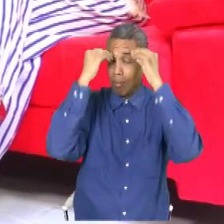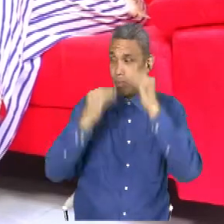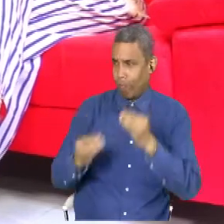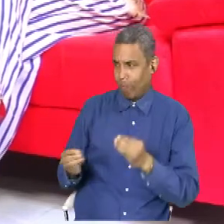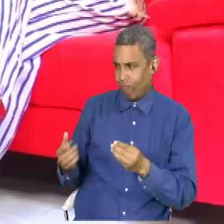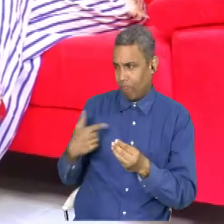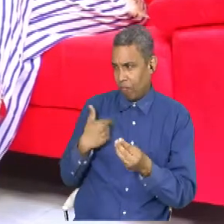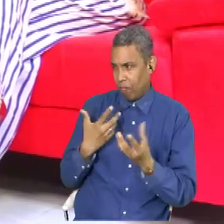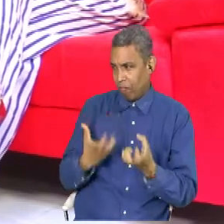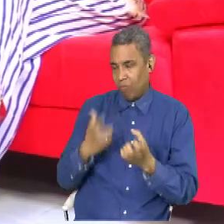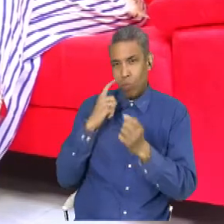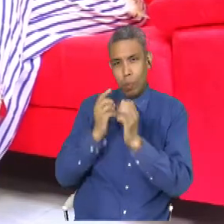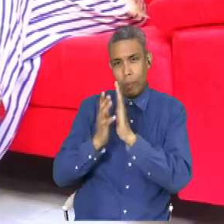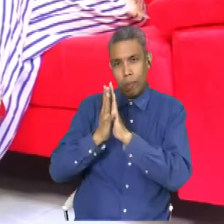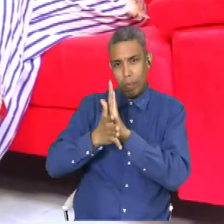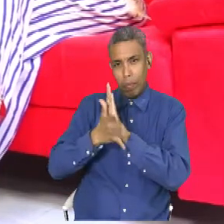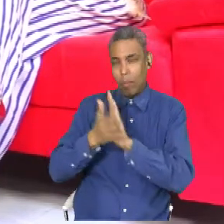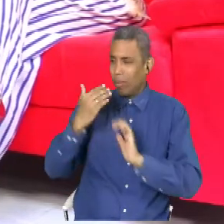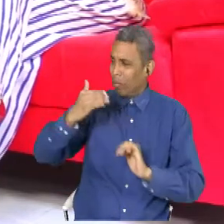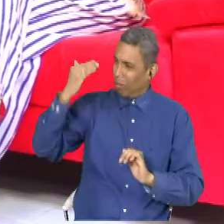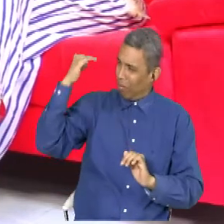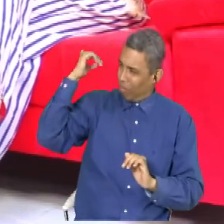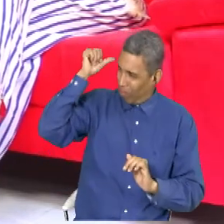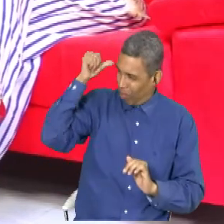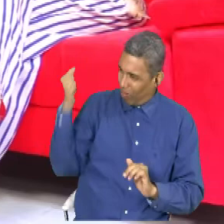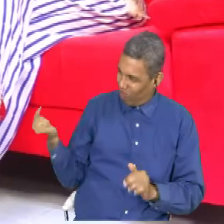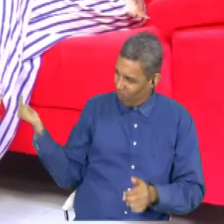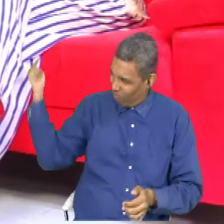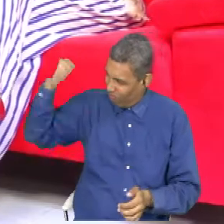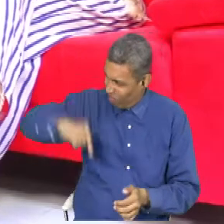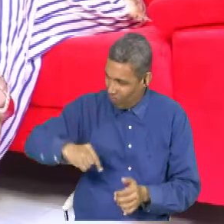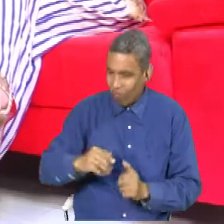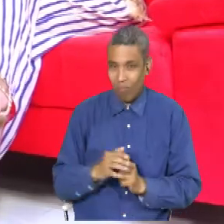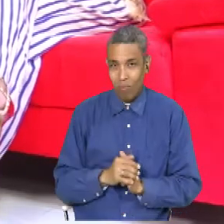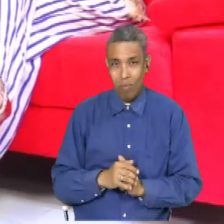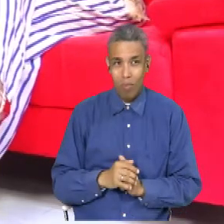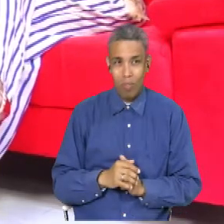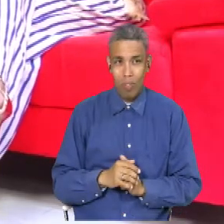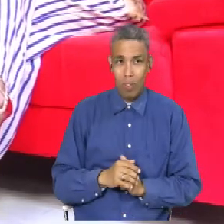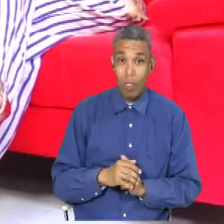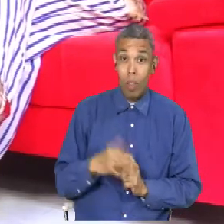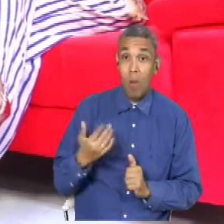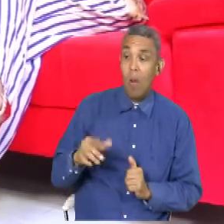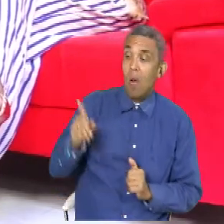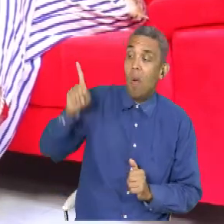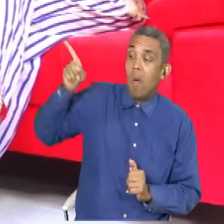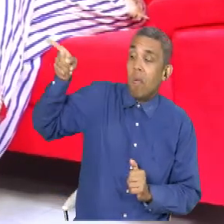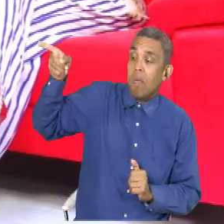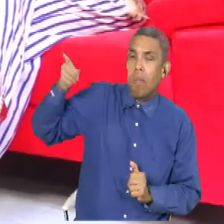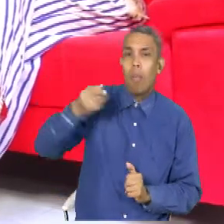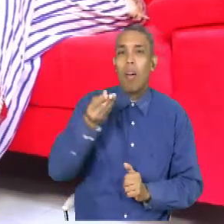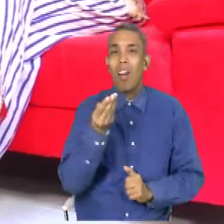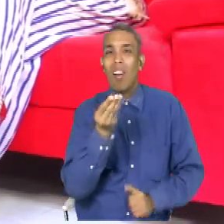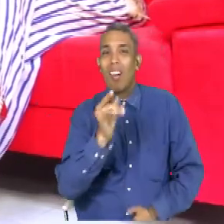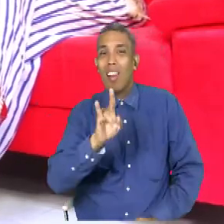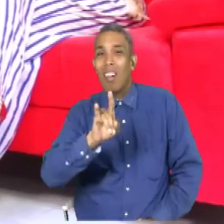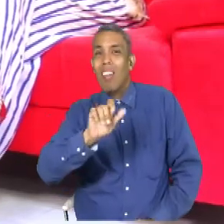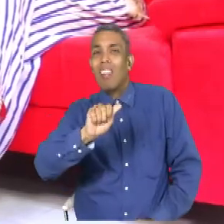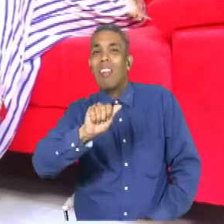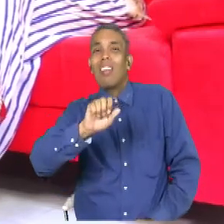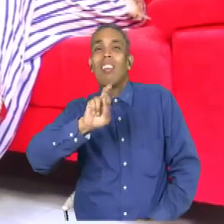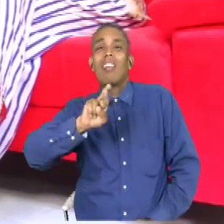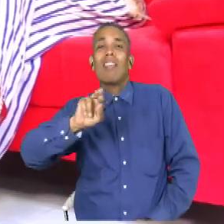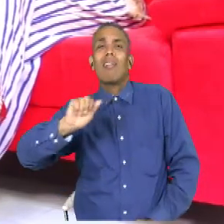cosa, y es que desde que usted vino la vez pasada, esa señorita que está allá sentada, que canta divino, ella también se nos ha presentado muchísimas veces